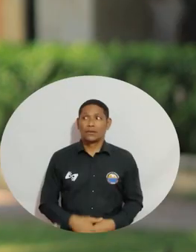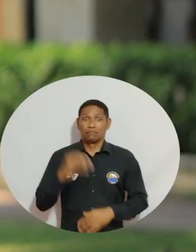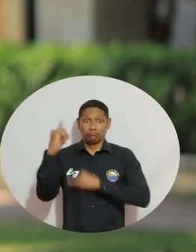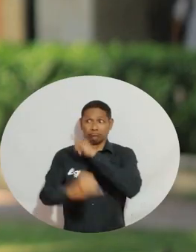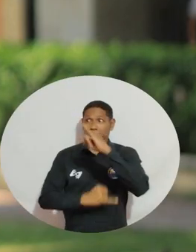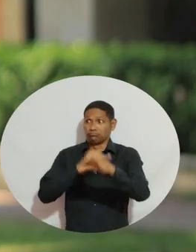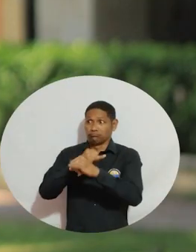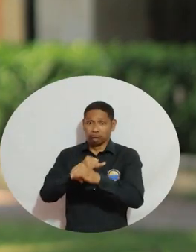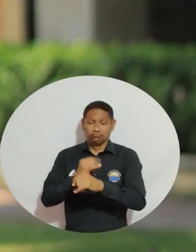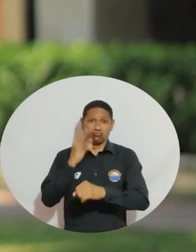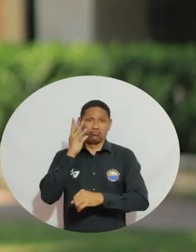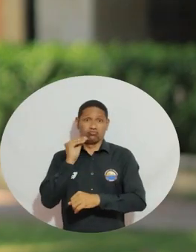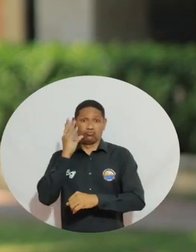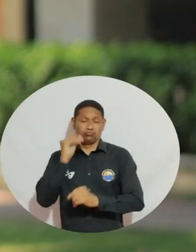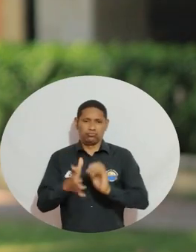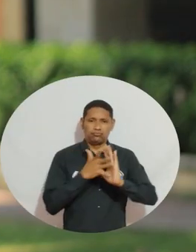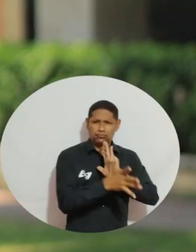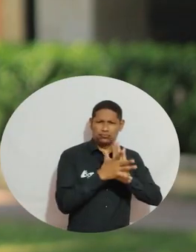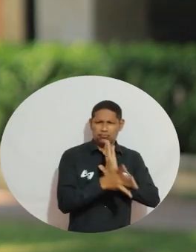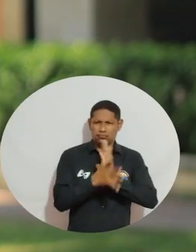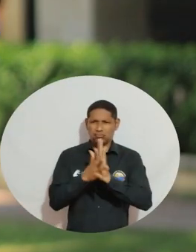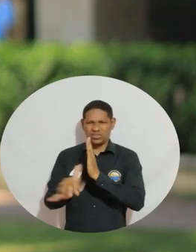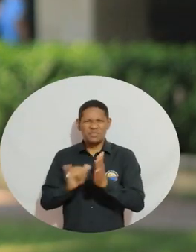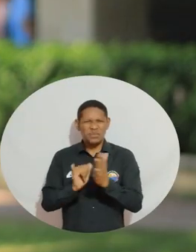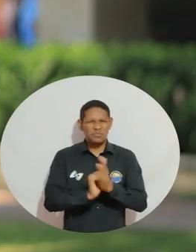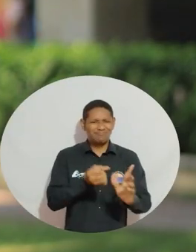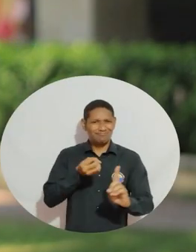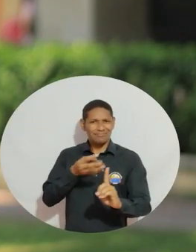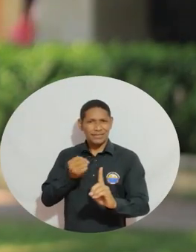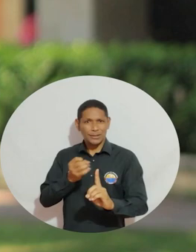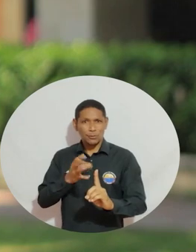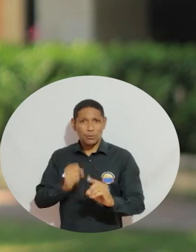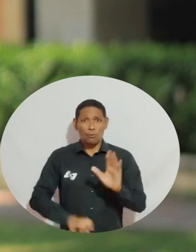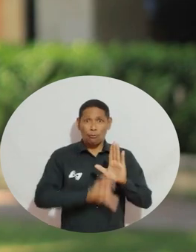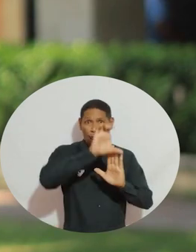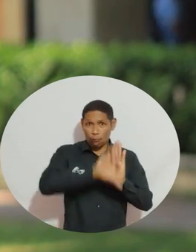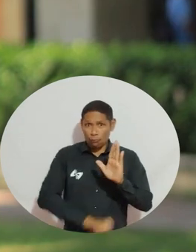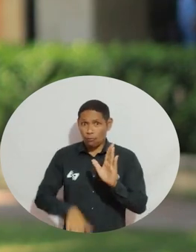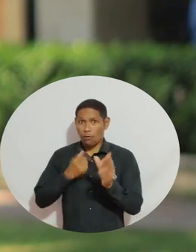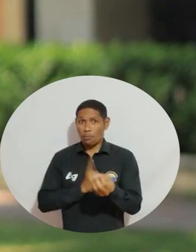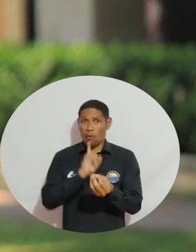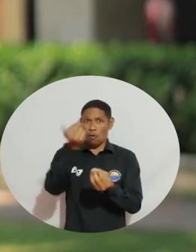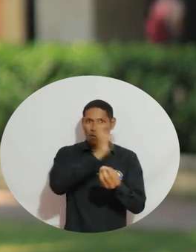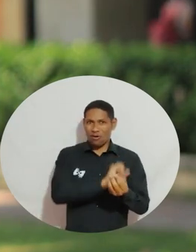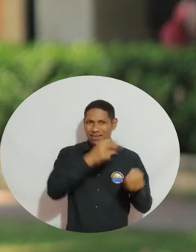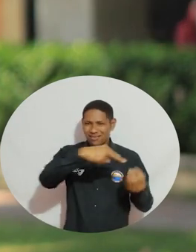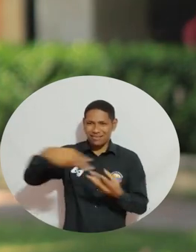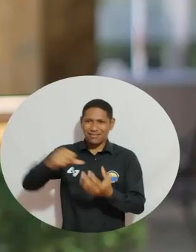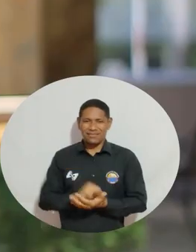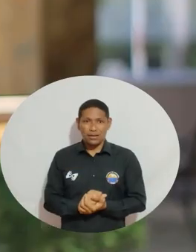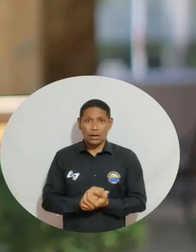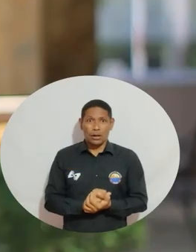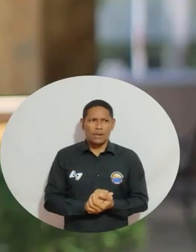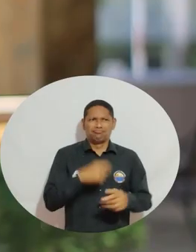La experiencia internacional fue protagonista en el Simposio Internacional de Currículo y Políticas Educativas a través de ponentes de 25